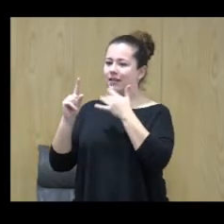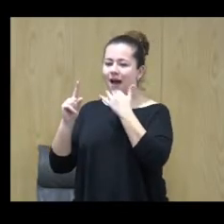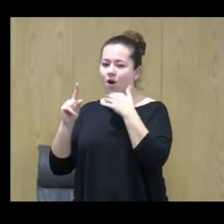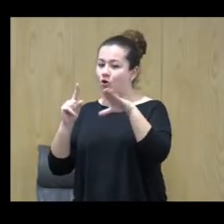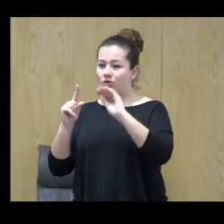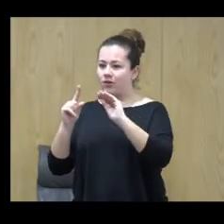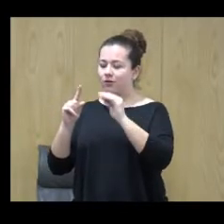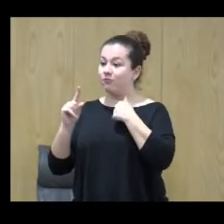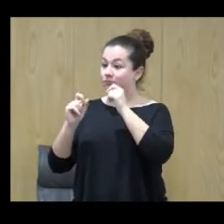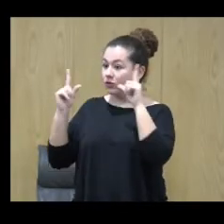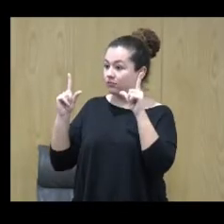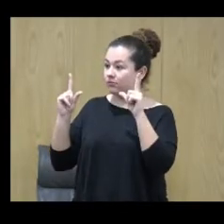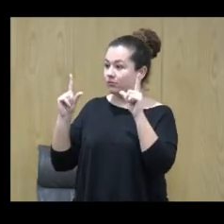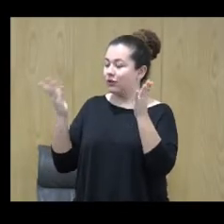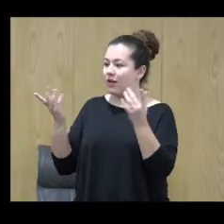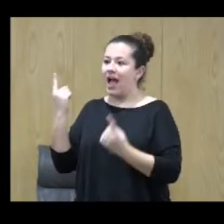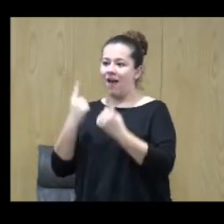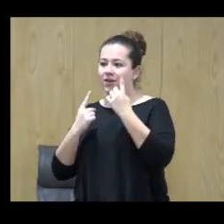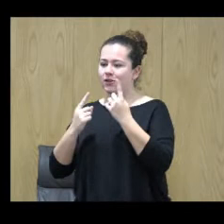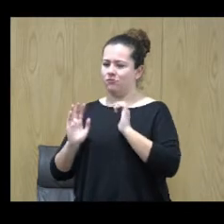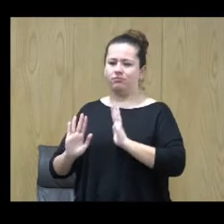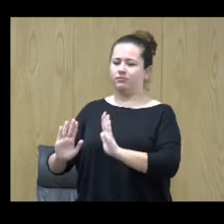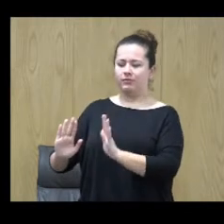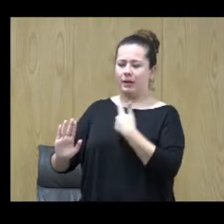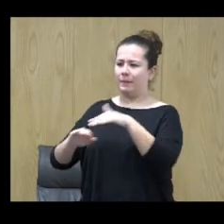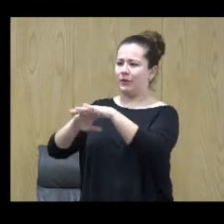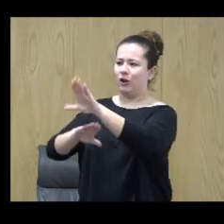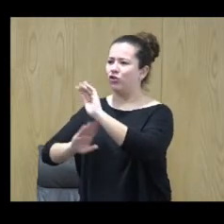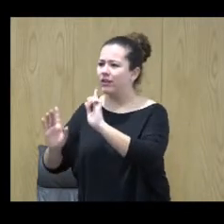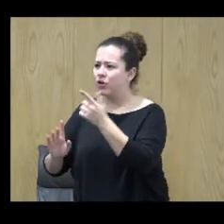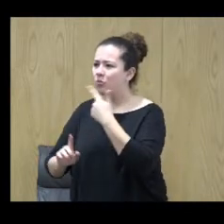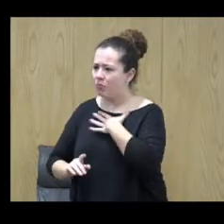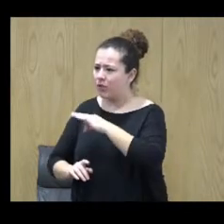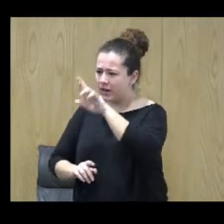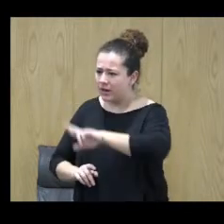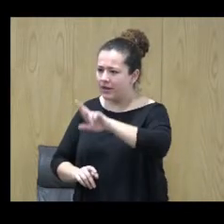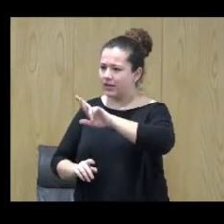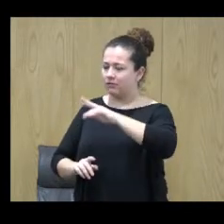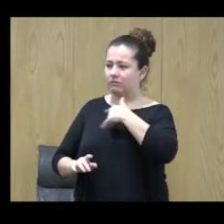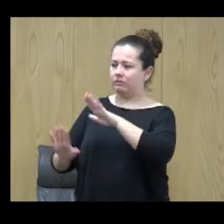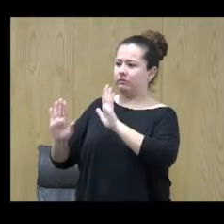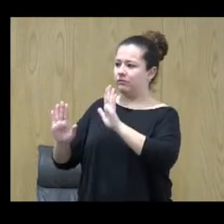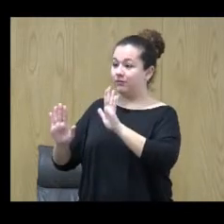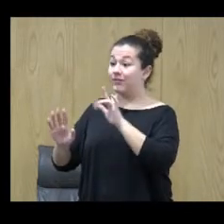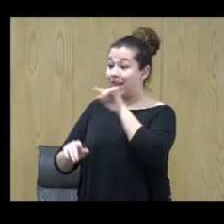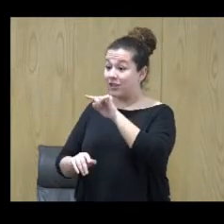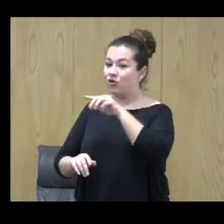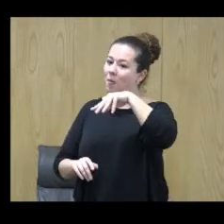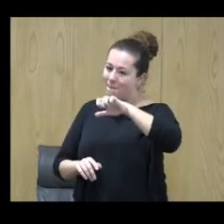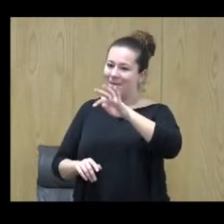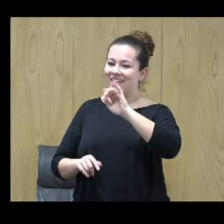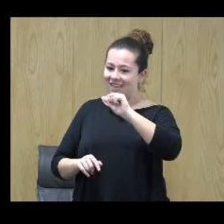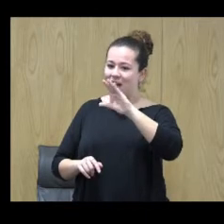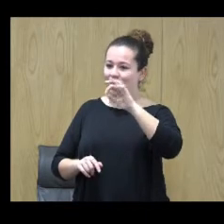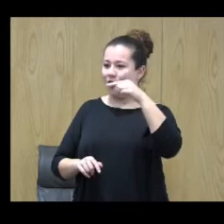doy cuenta, ¿eh? Y entonces a veces freno o digo, oye, perdona, no te he entendido, ¿puedes repetirme lo que...? ¿Eh? Eso es metacognición. Entonces